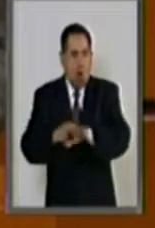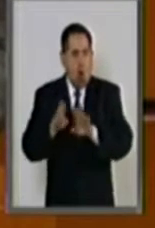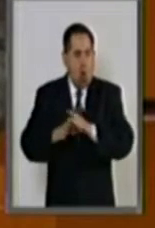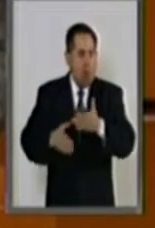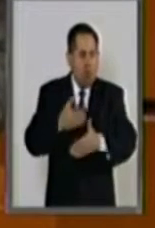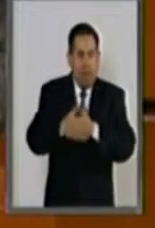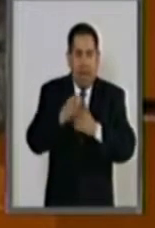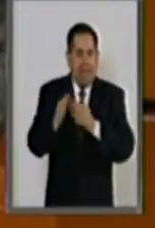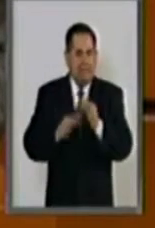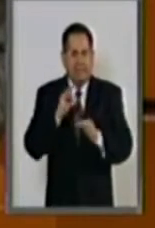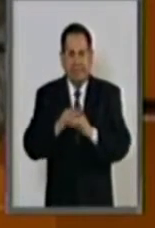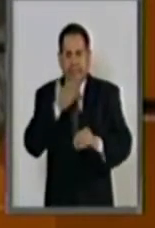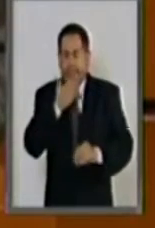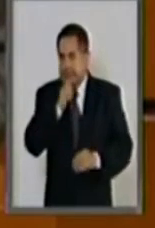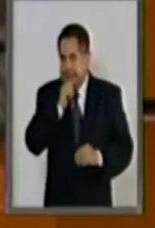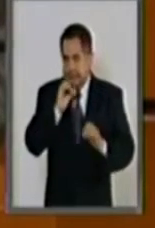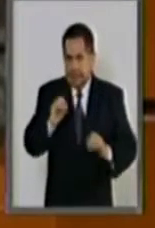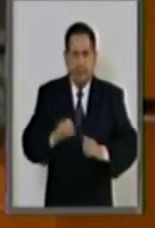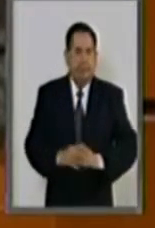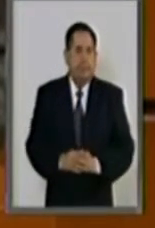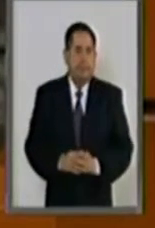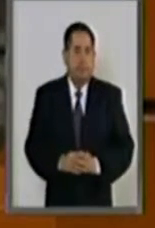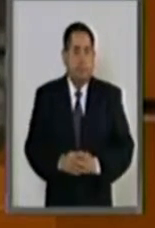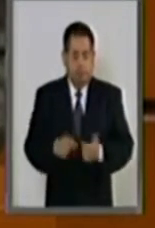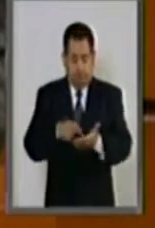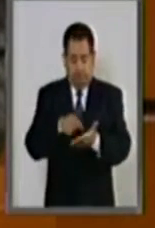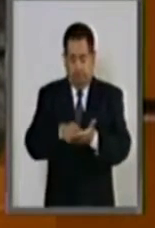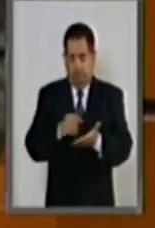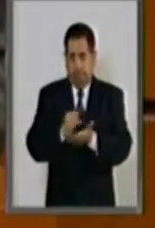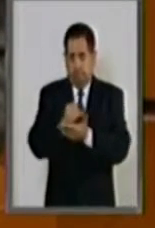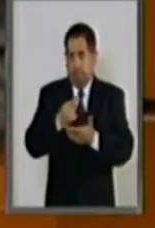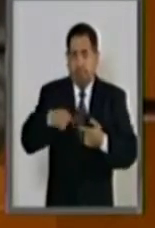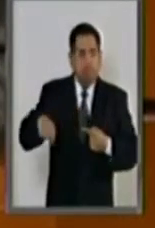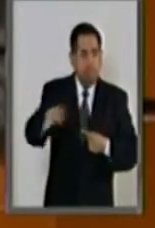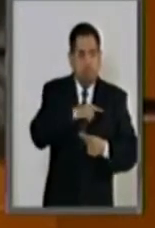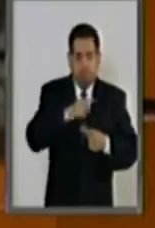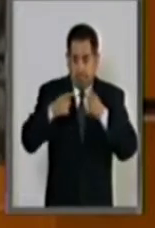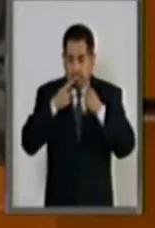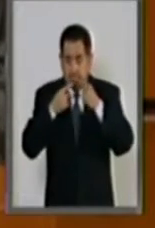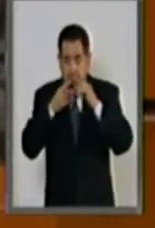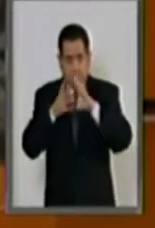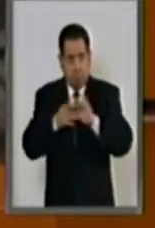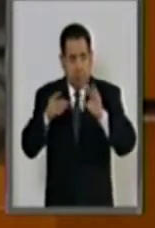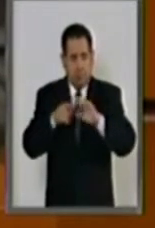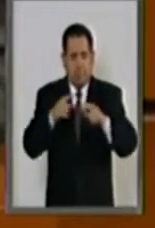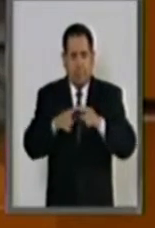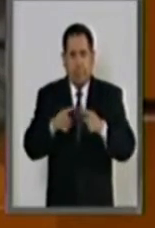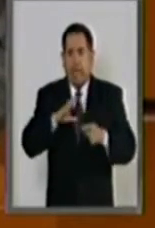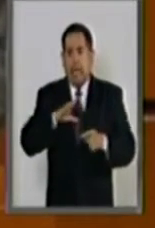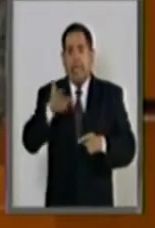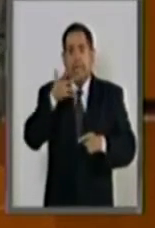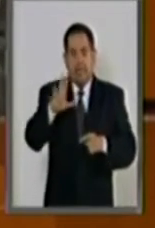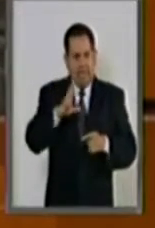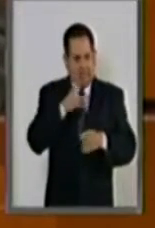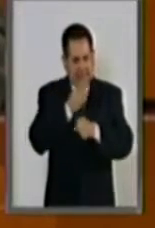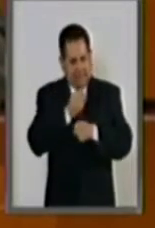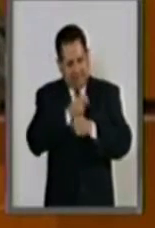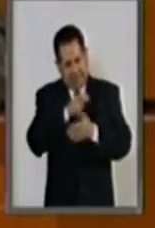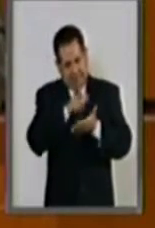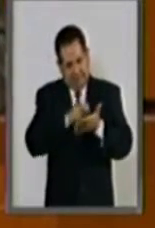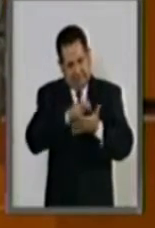y funcionamiento. El dictamen que está a discusión reforma 10 ordenamientos